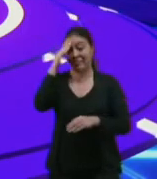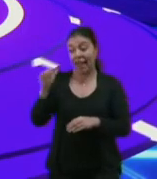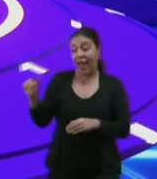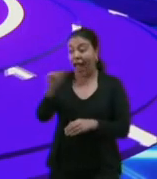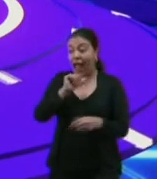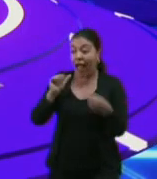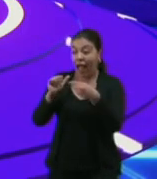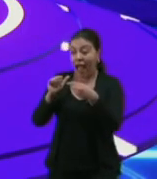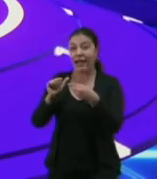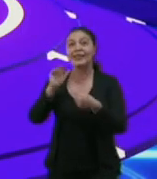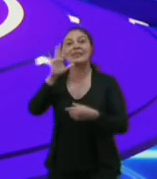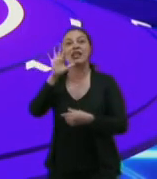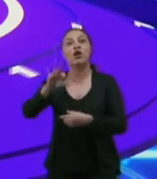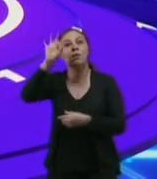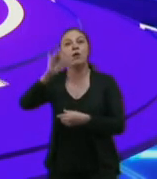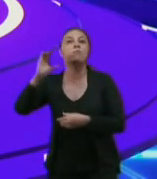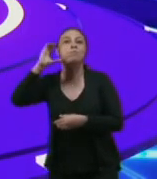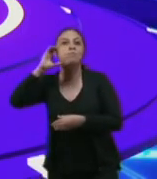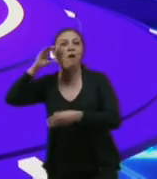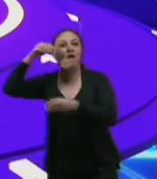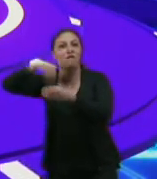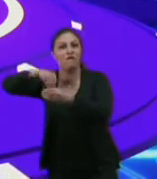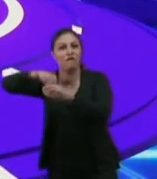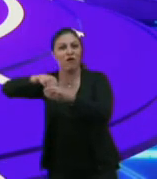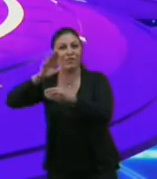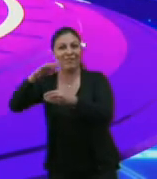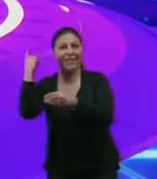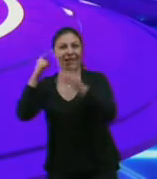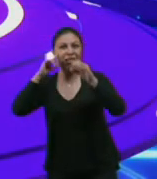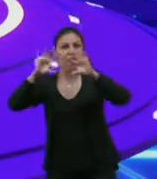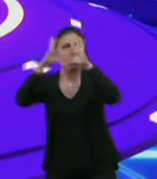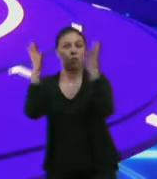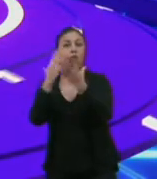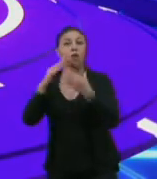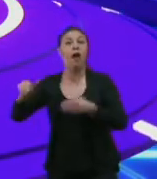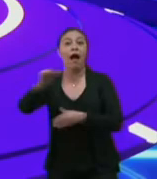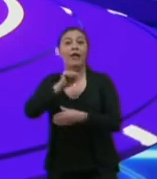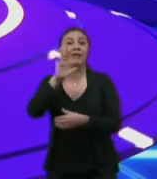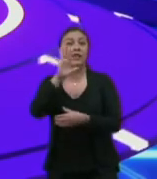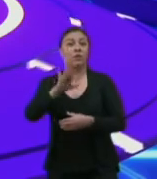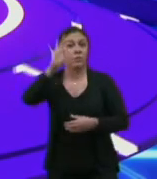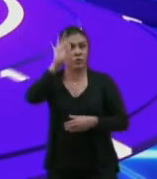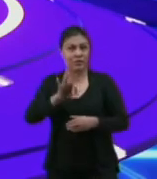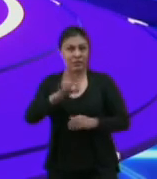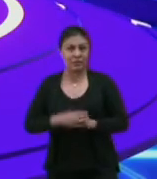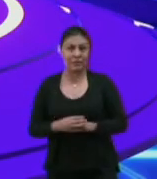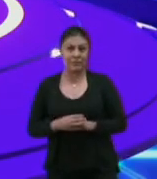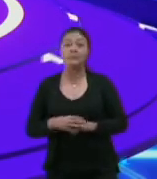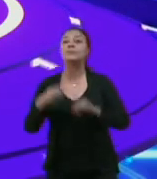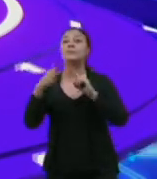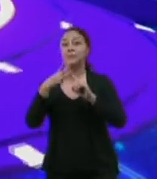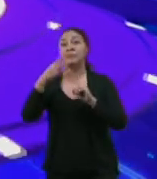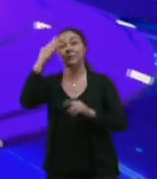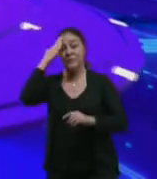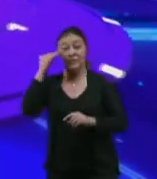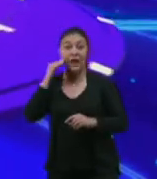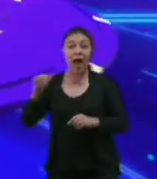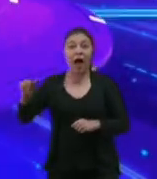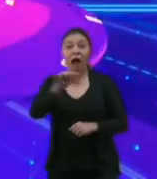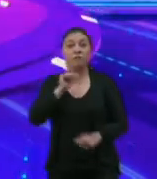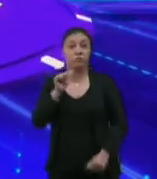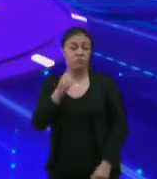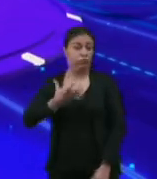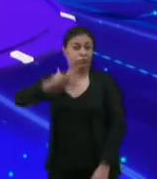del capital que hay en los fondos de inversión en el mundo tercero es una industria joven así que vamos